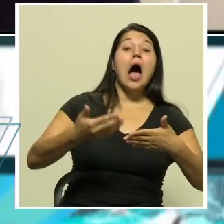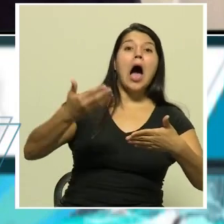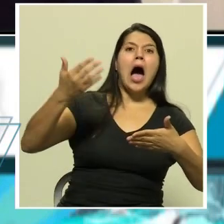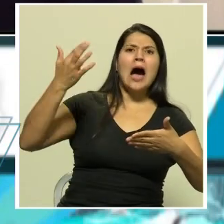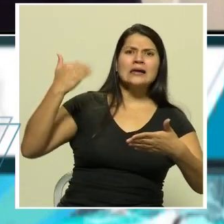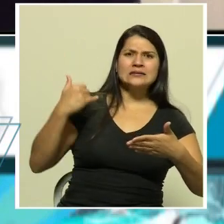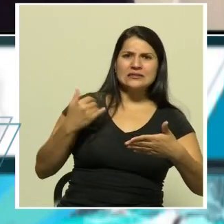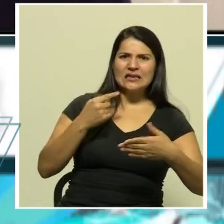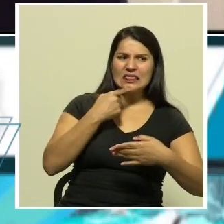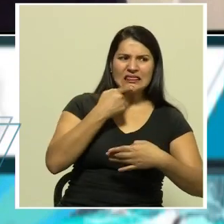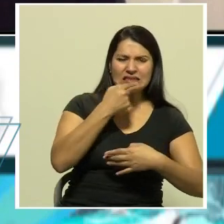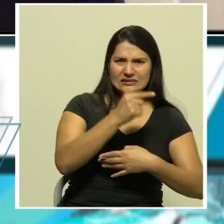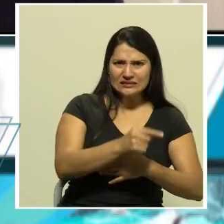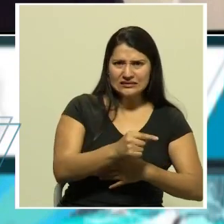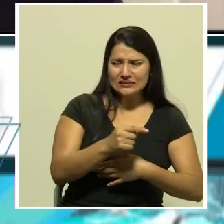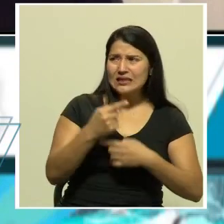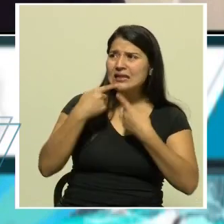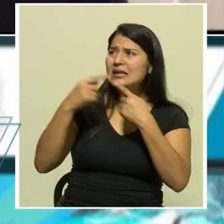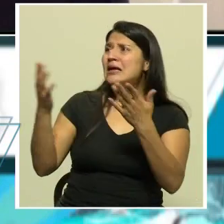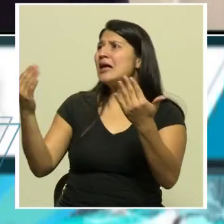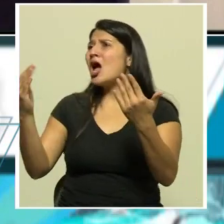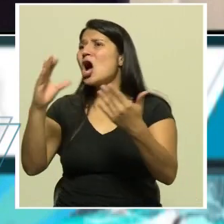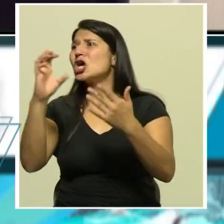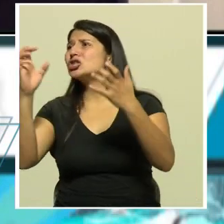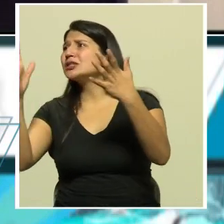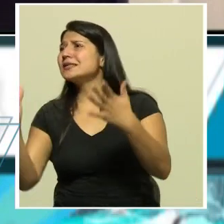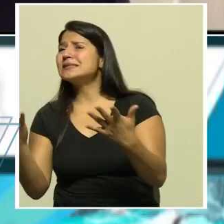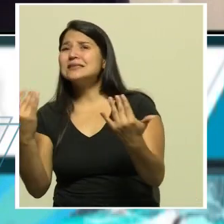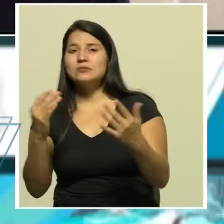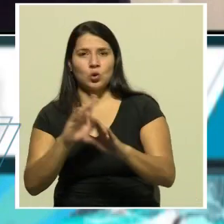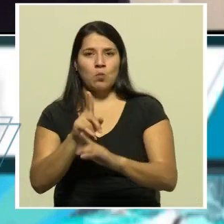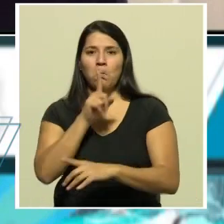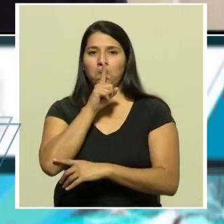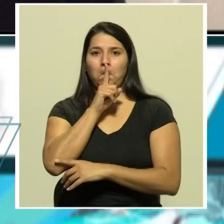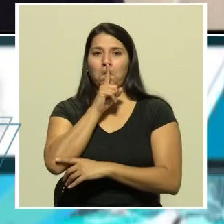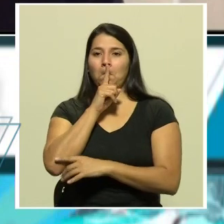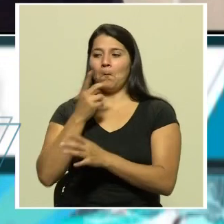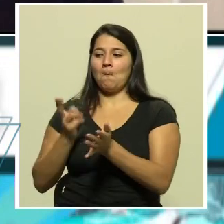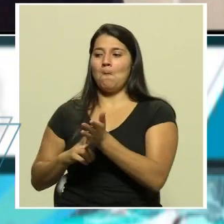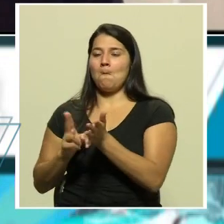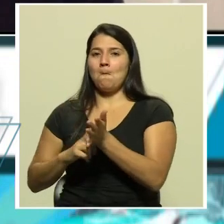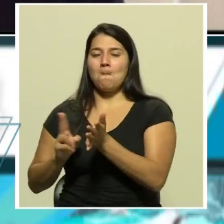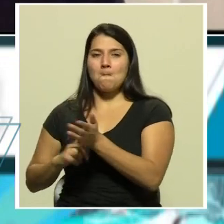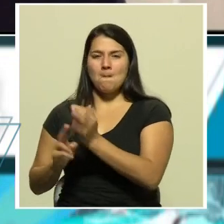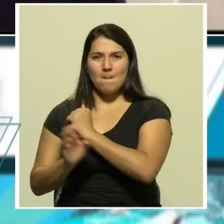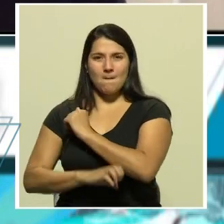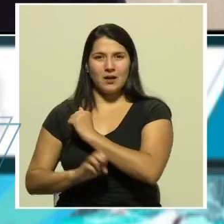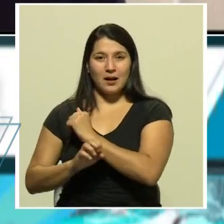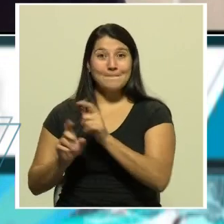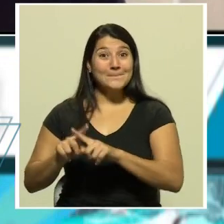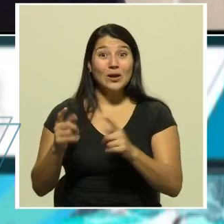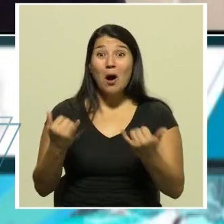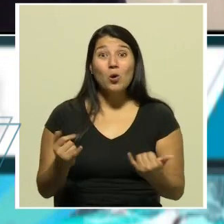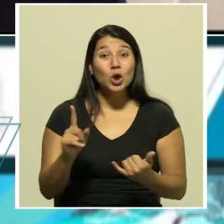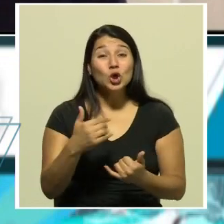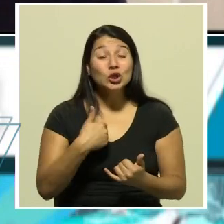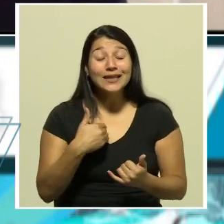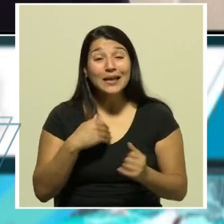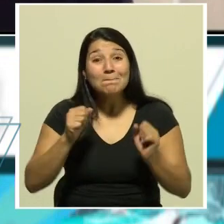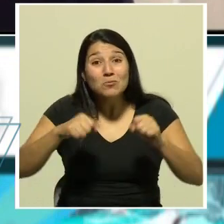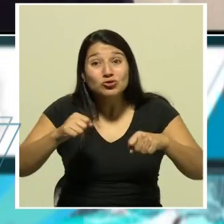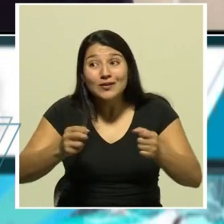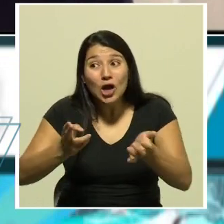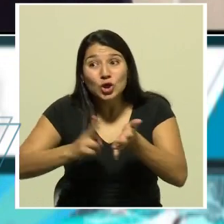obra migrante a la economía costarricense, y hoy salta a todas luces porque simplemente no existe la posibilidad de llenar esa mano de